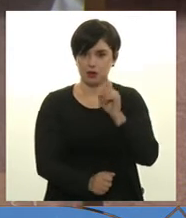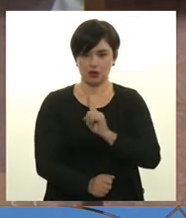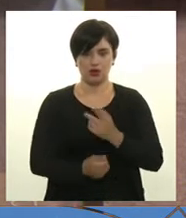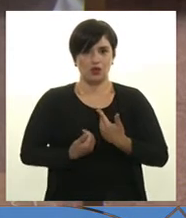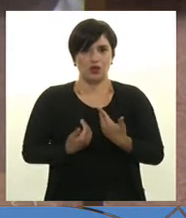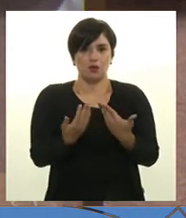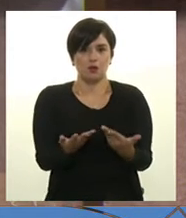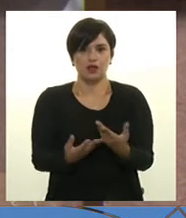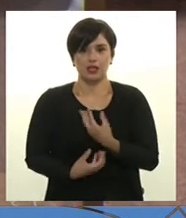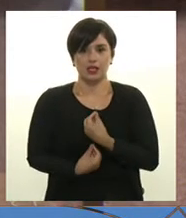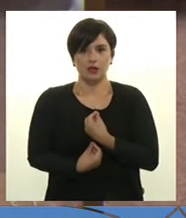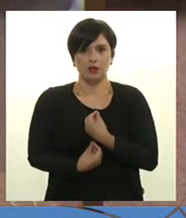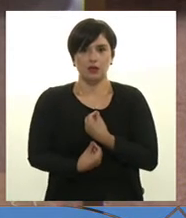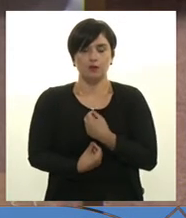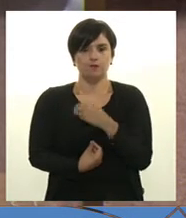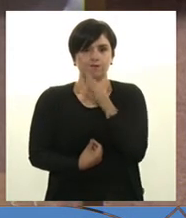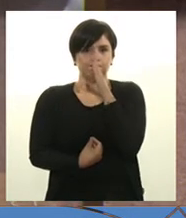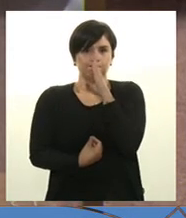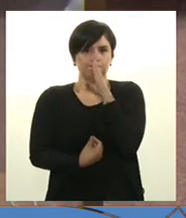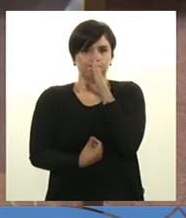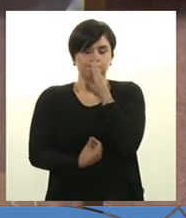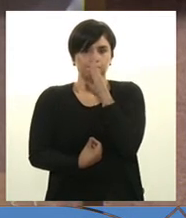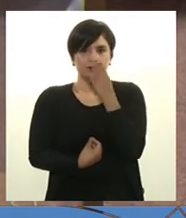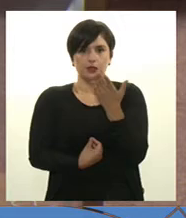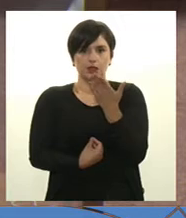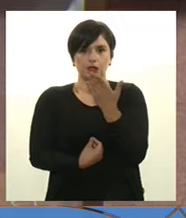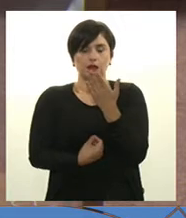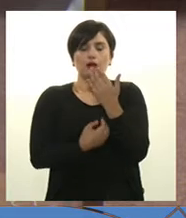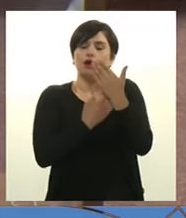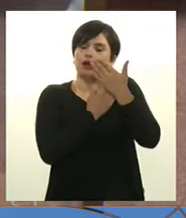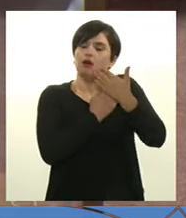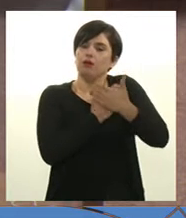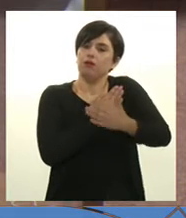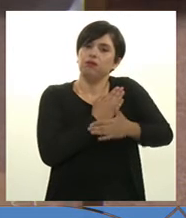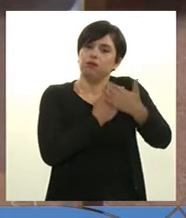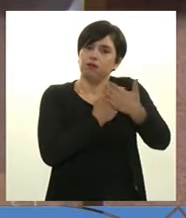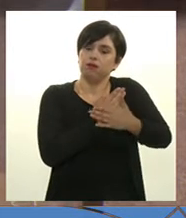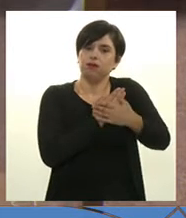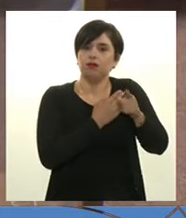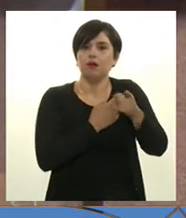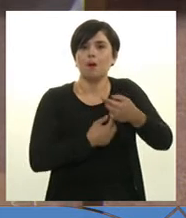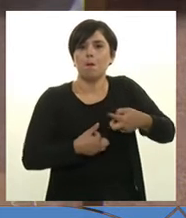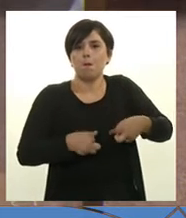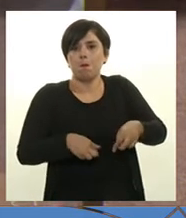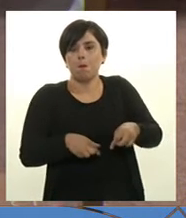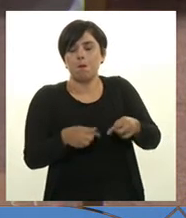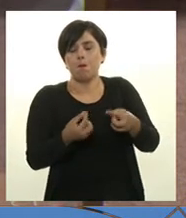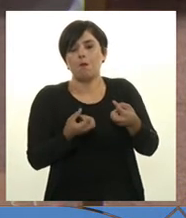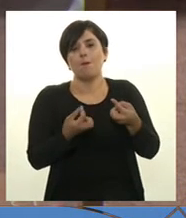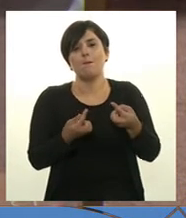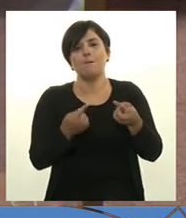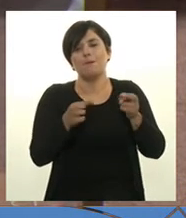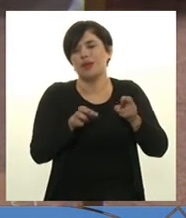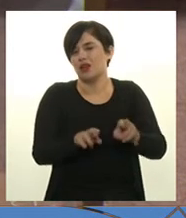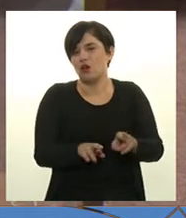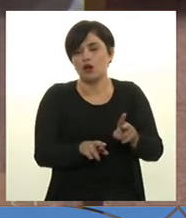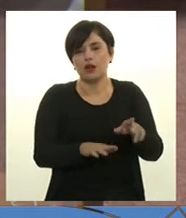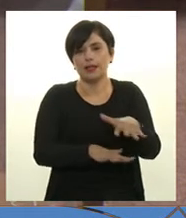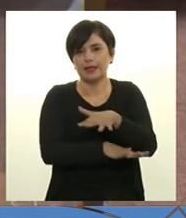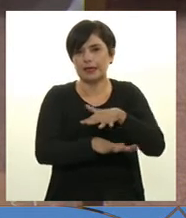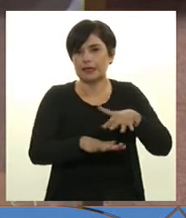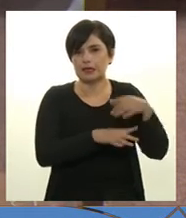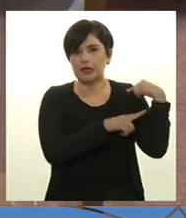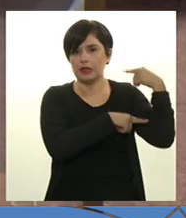que este miedo nos inmovilice y nos quedemos en el consuelo triste de que es la peor crisis de la historia reciente del país no